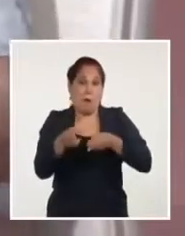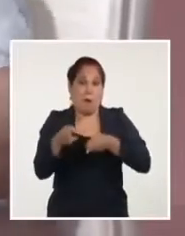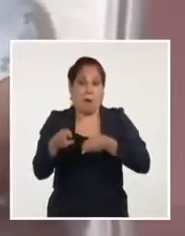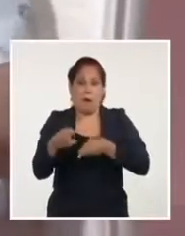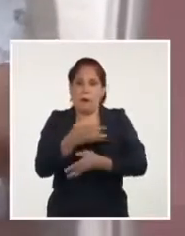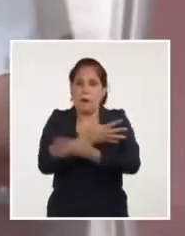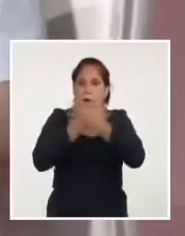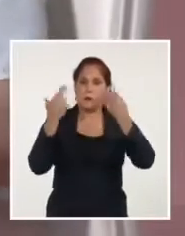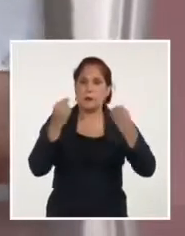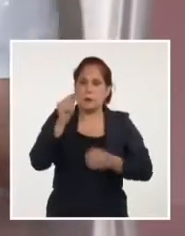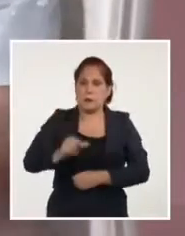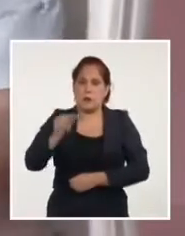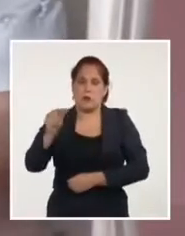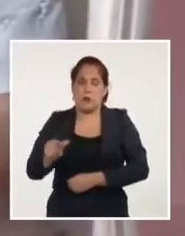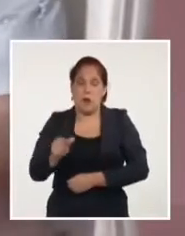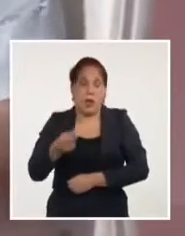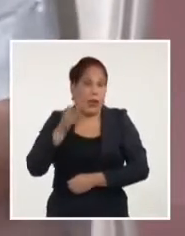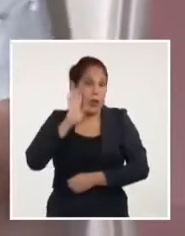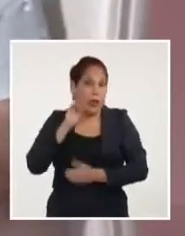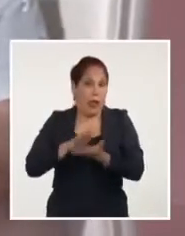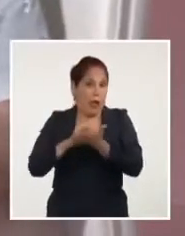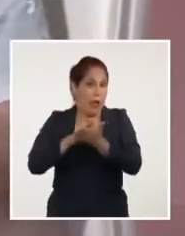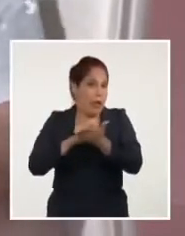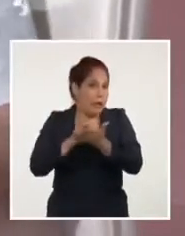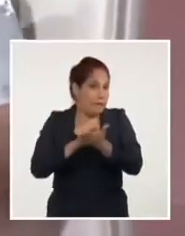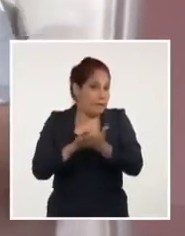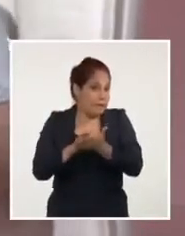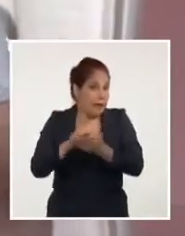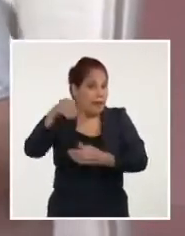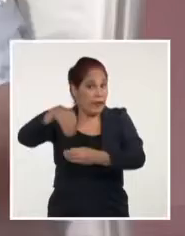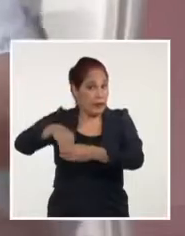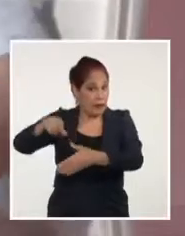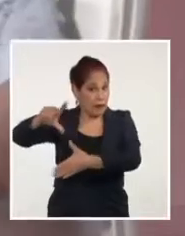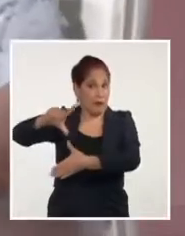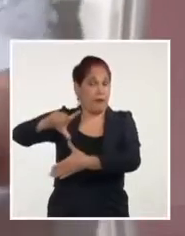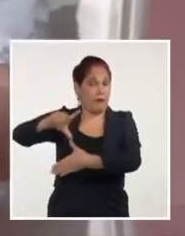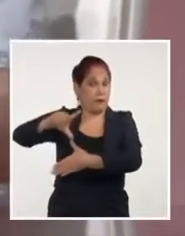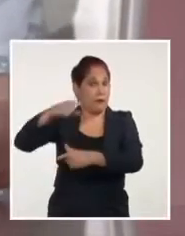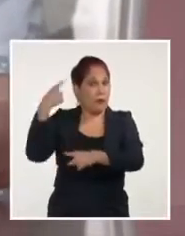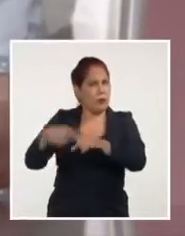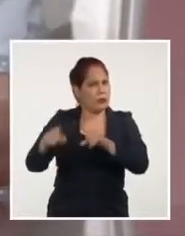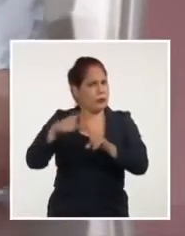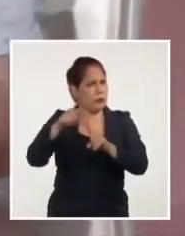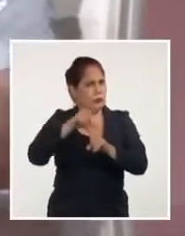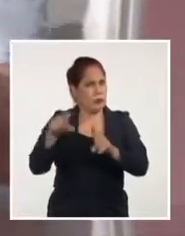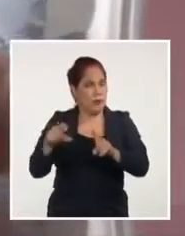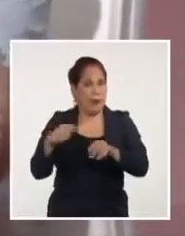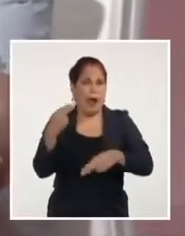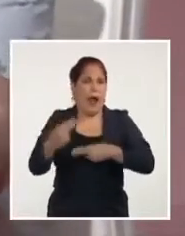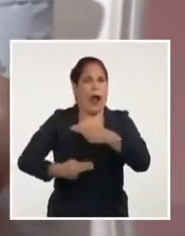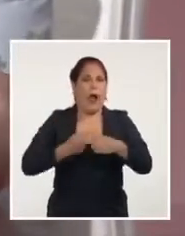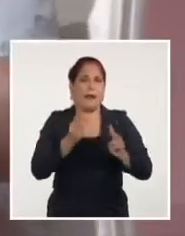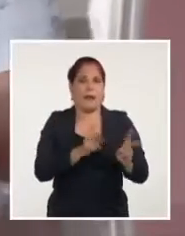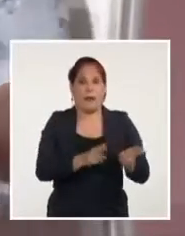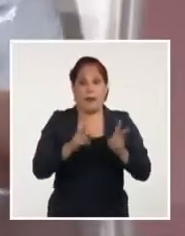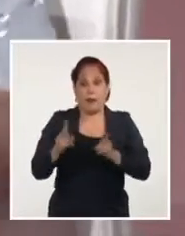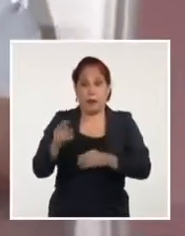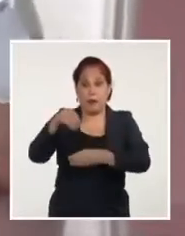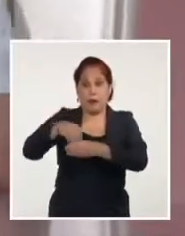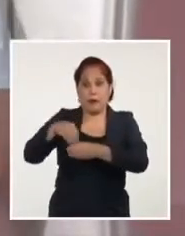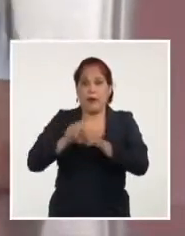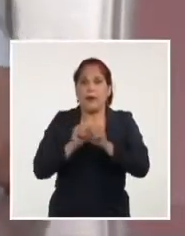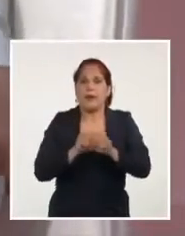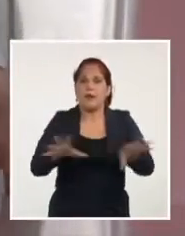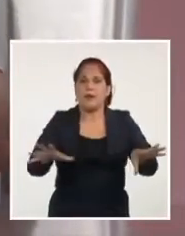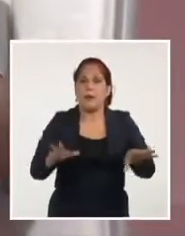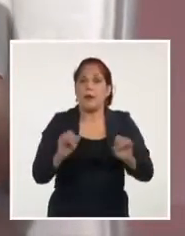fue silenciado, nadie se enteró, nadie supo nada. Bien, porque ese es el otro tema. ¿Qué se construye y qué es lo que se circula? Porque noticias